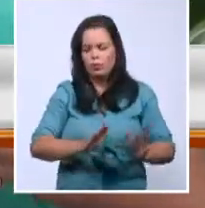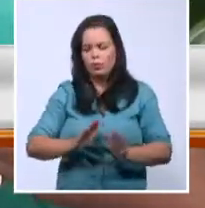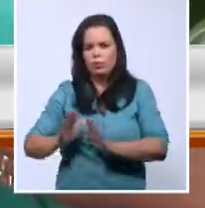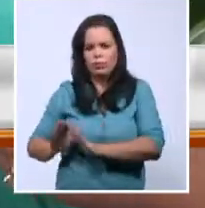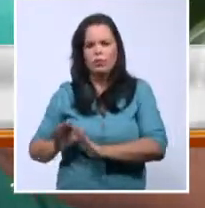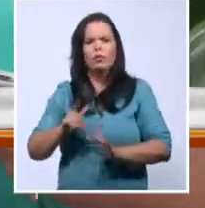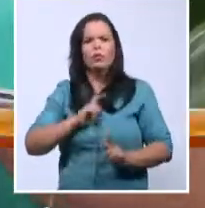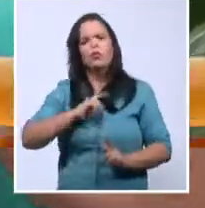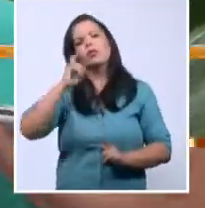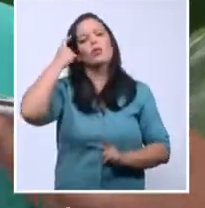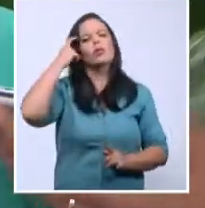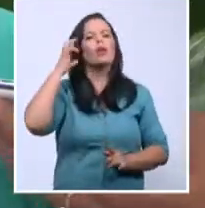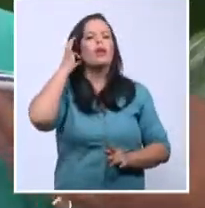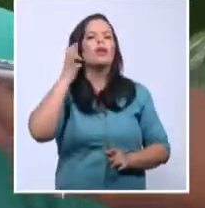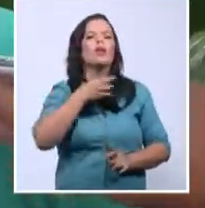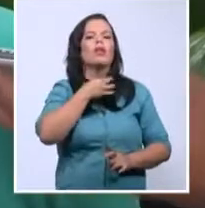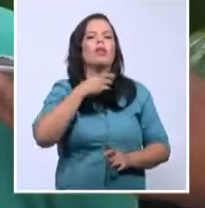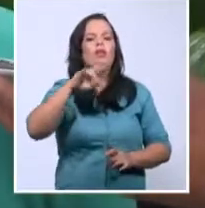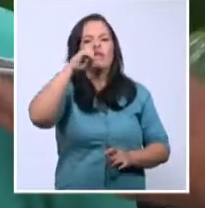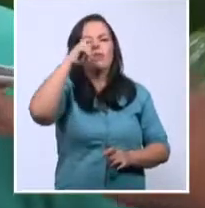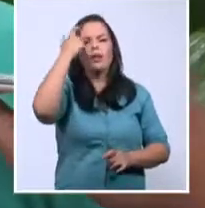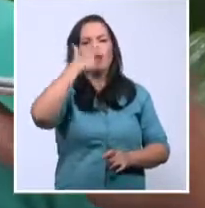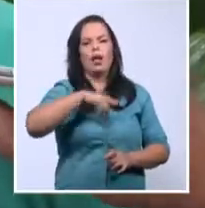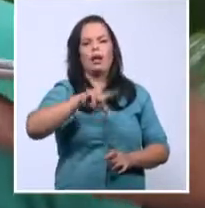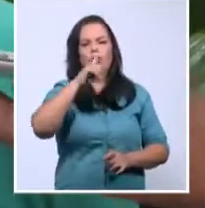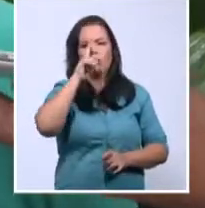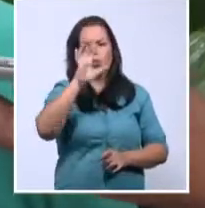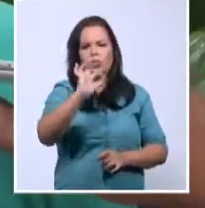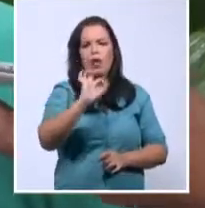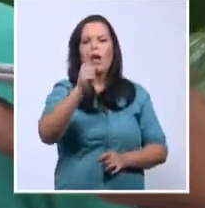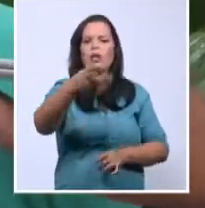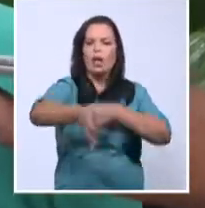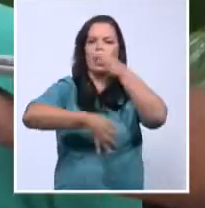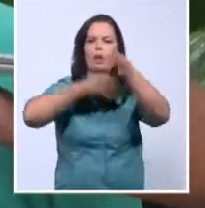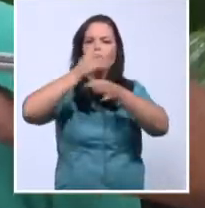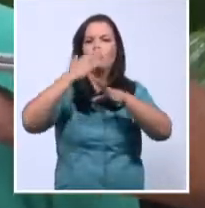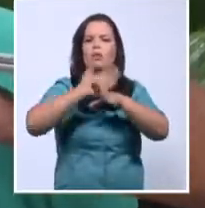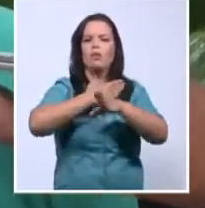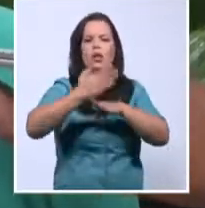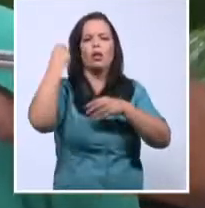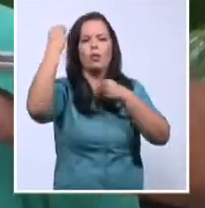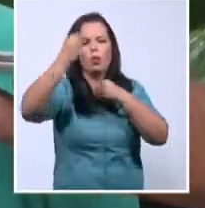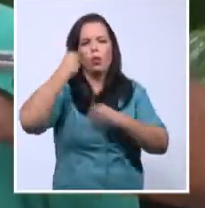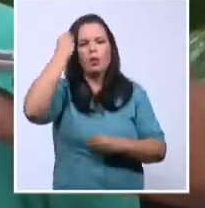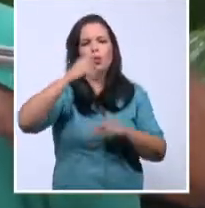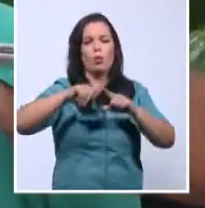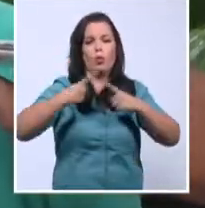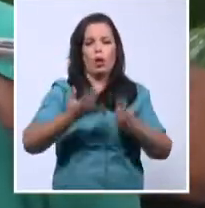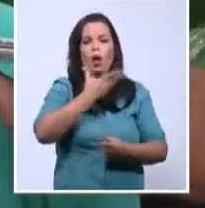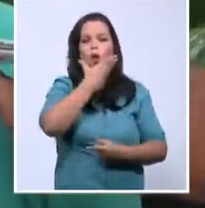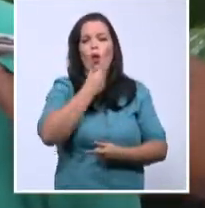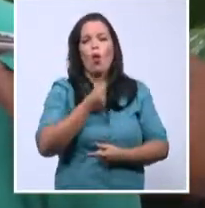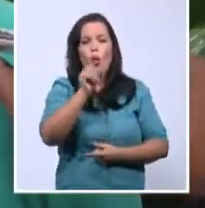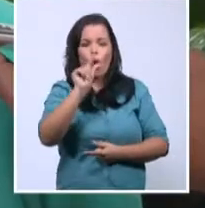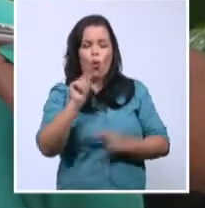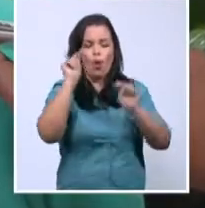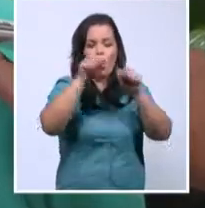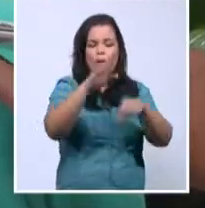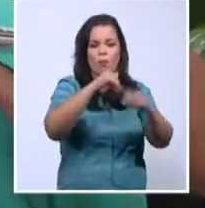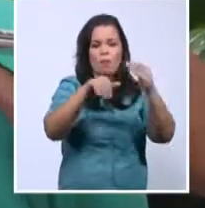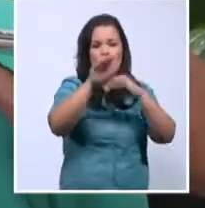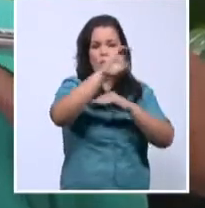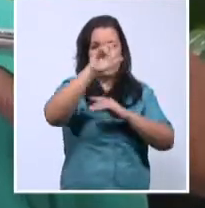que había preocupaciones en los jóvenes que estuvieron ahí, que eran legítimas, y se dio la disposición del Ministerio de Cultura a dialogar. Incluso